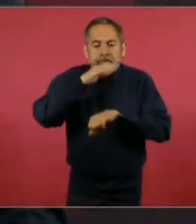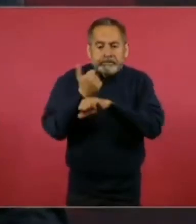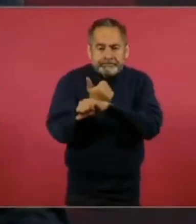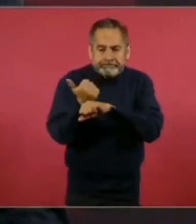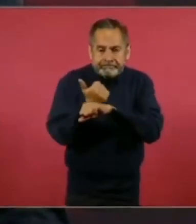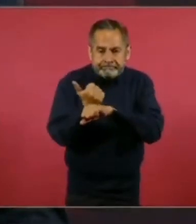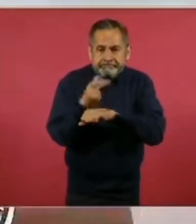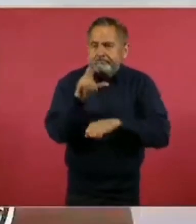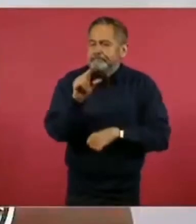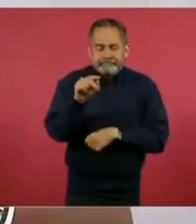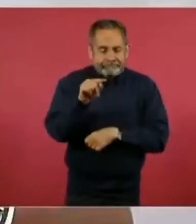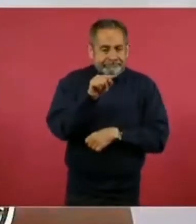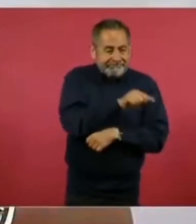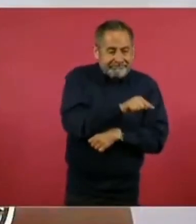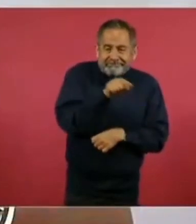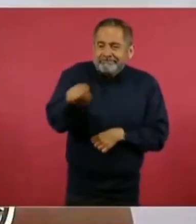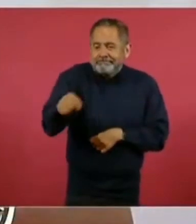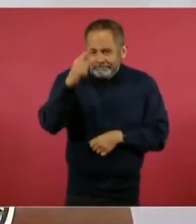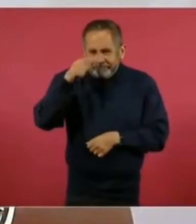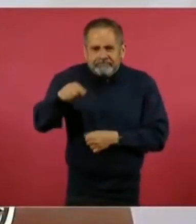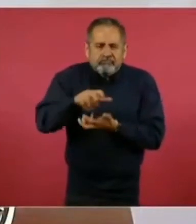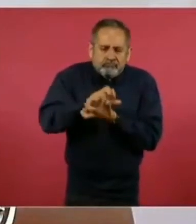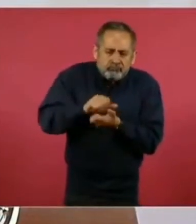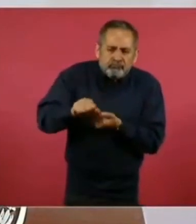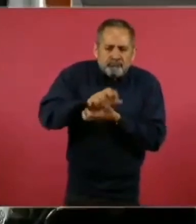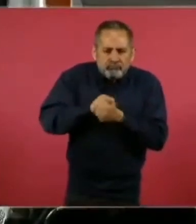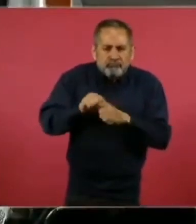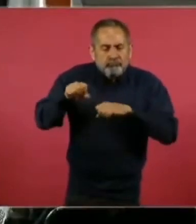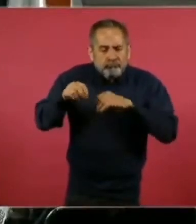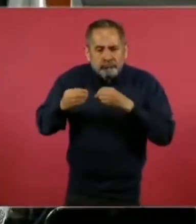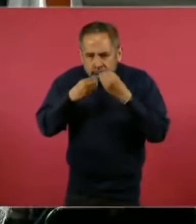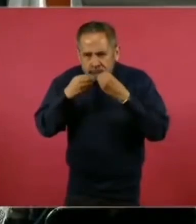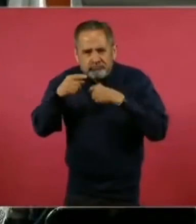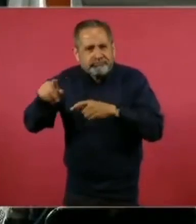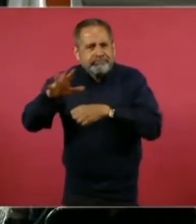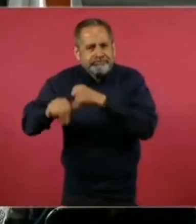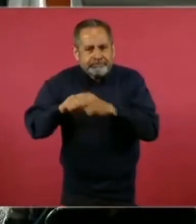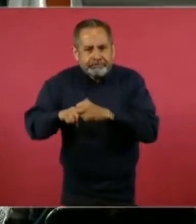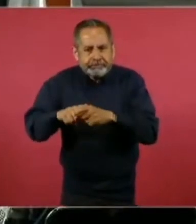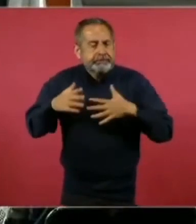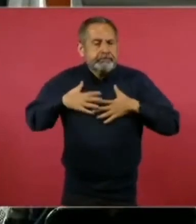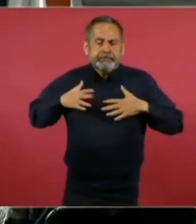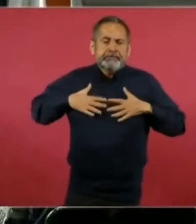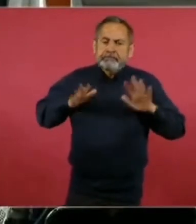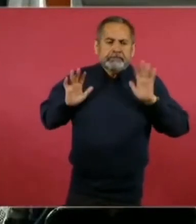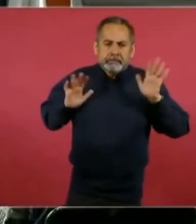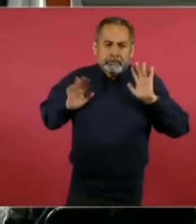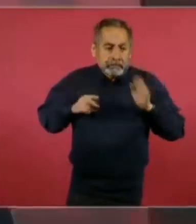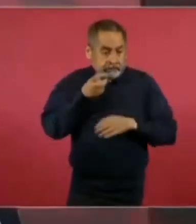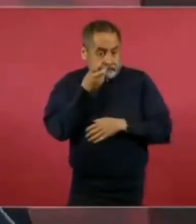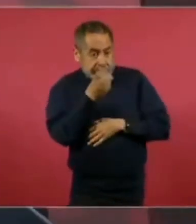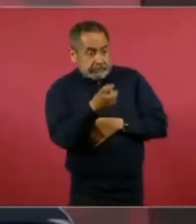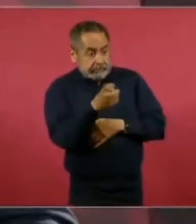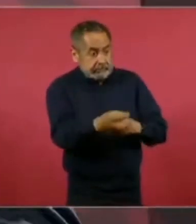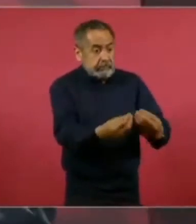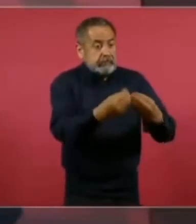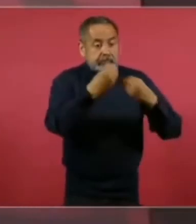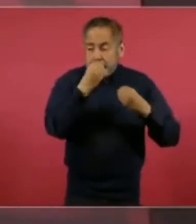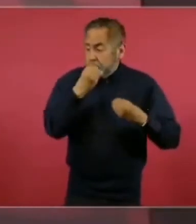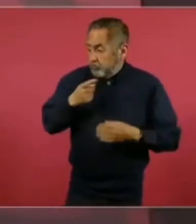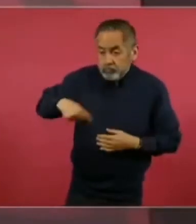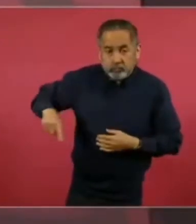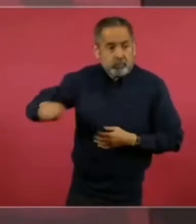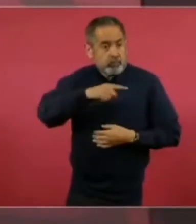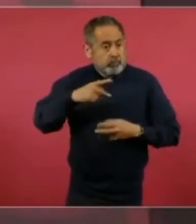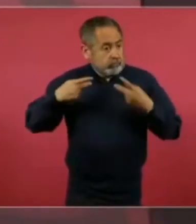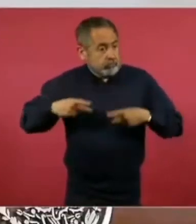que se utiliza para forraje, porque nosotros hemos decidido no permitir que se utilice ese maíz para el